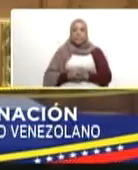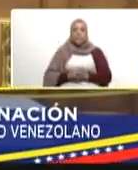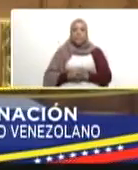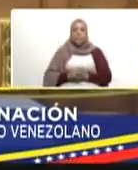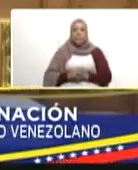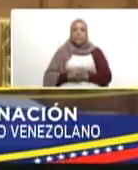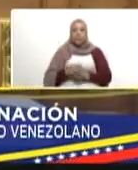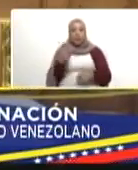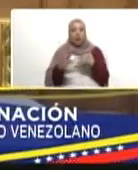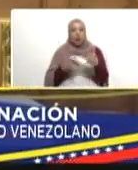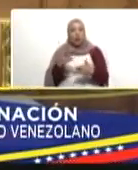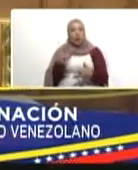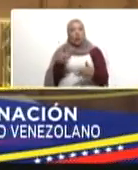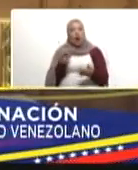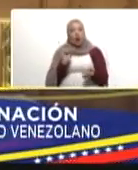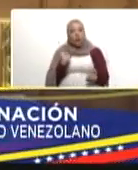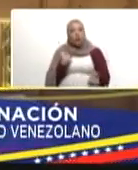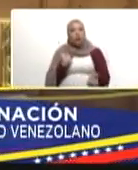toma tus